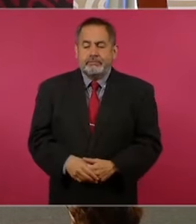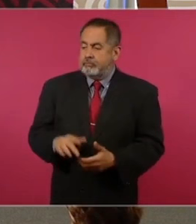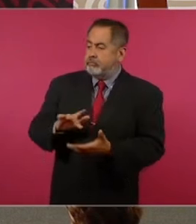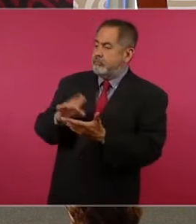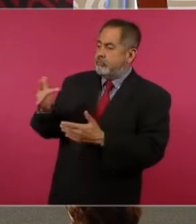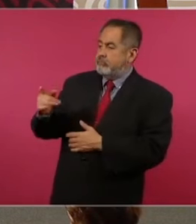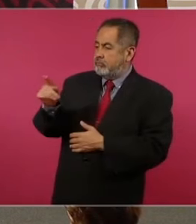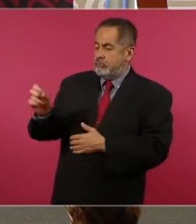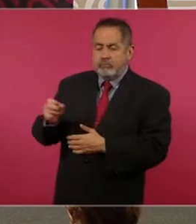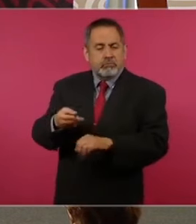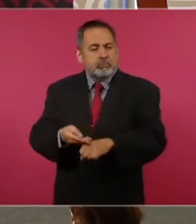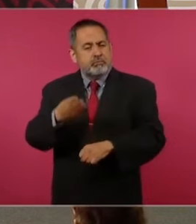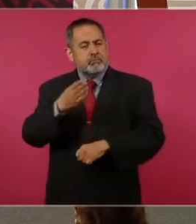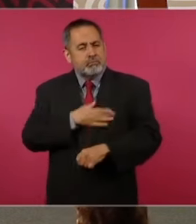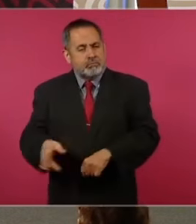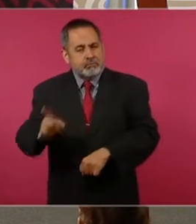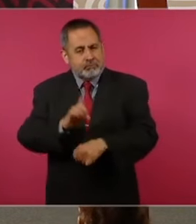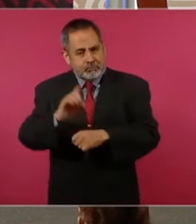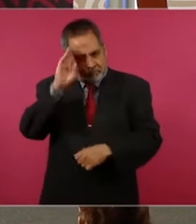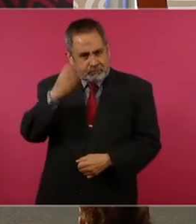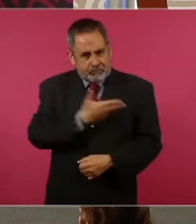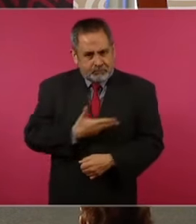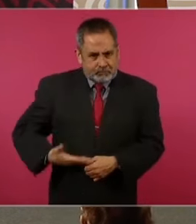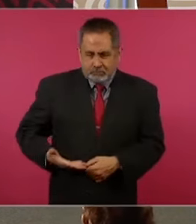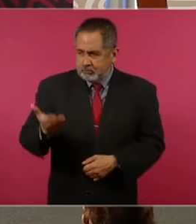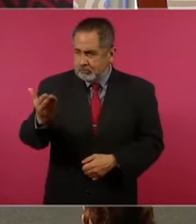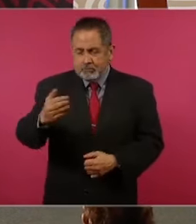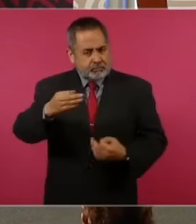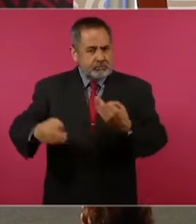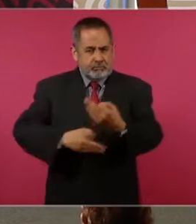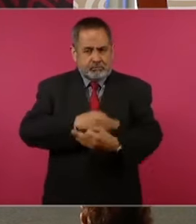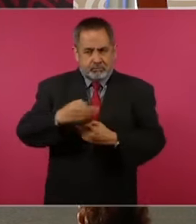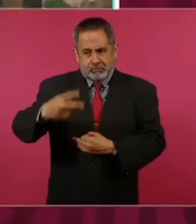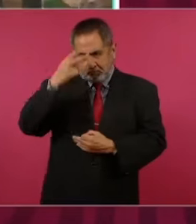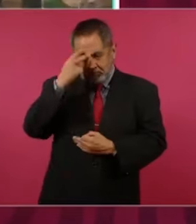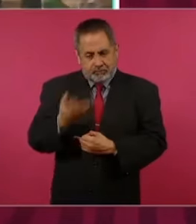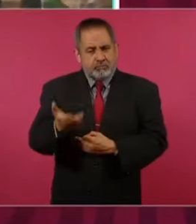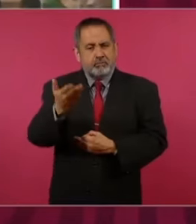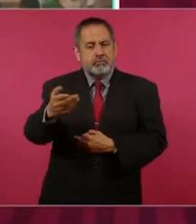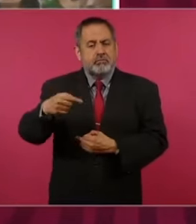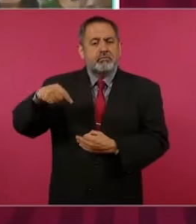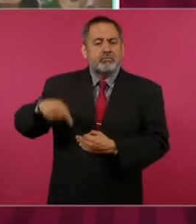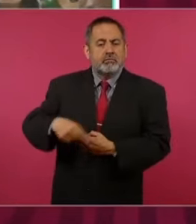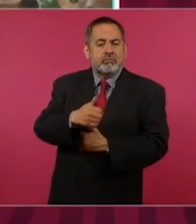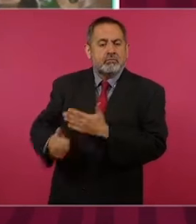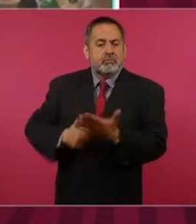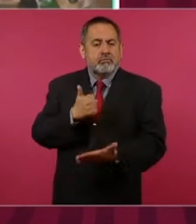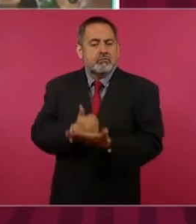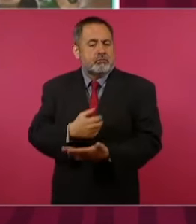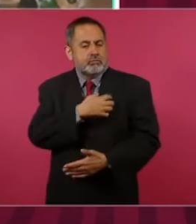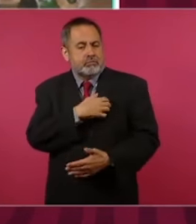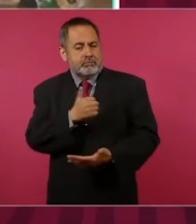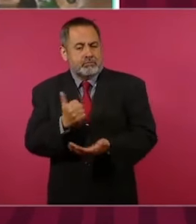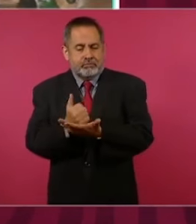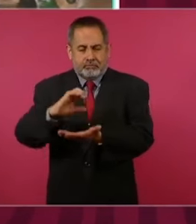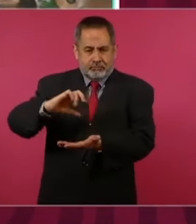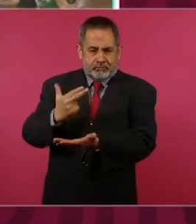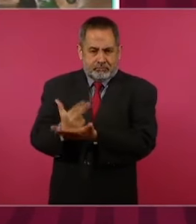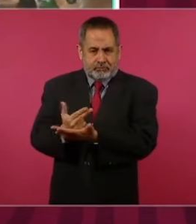y muy buenos días, señor presidente, a todo México. Los saludamos desde nuestra ciudad capital, desde Chetumal,